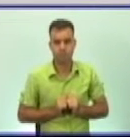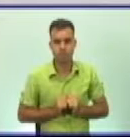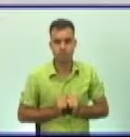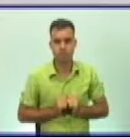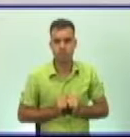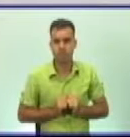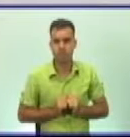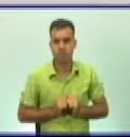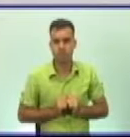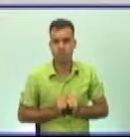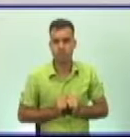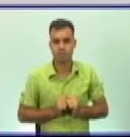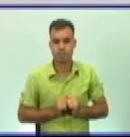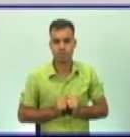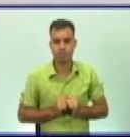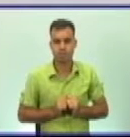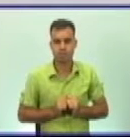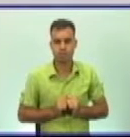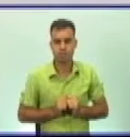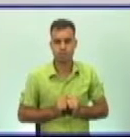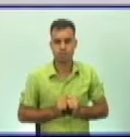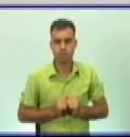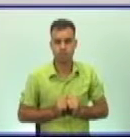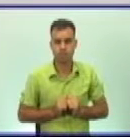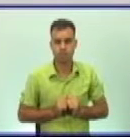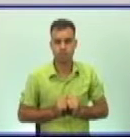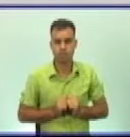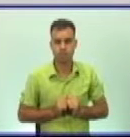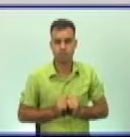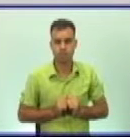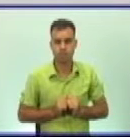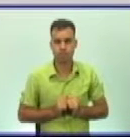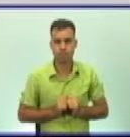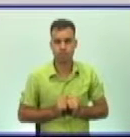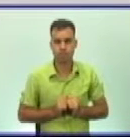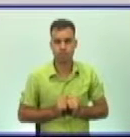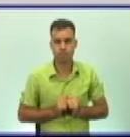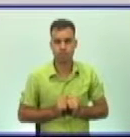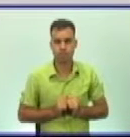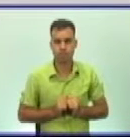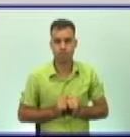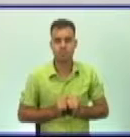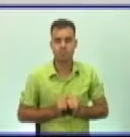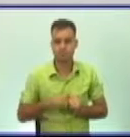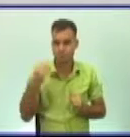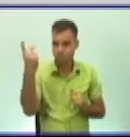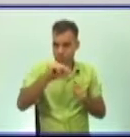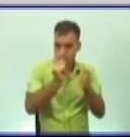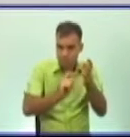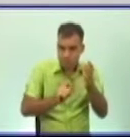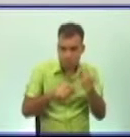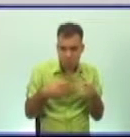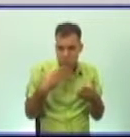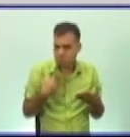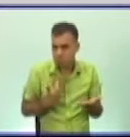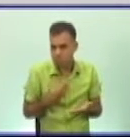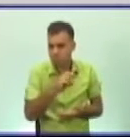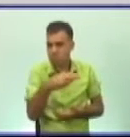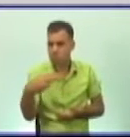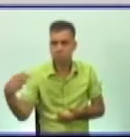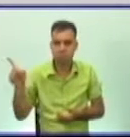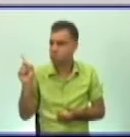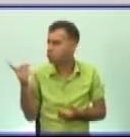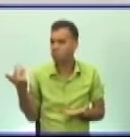continuando el ejercicio propuesto, ¿cómo ustedes escribieron esta ecuación de la corriente